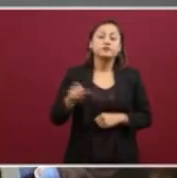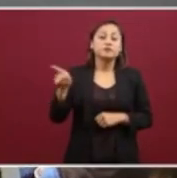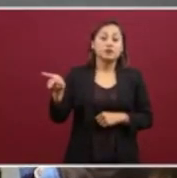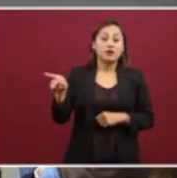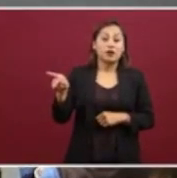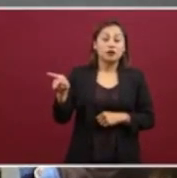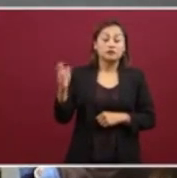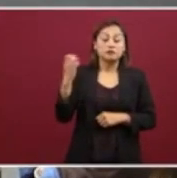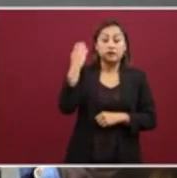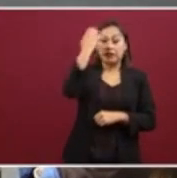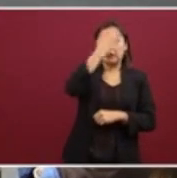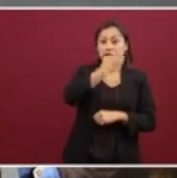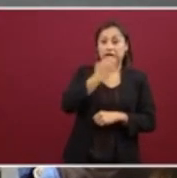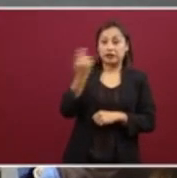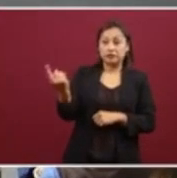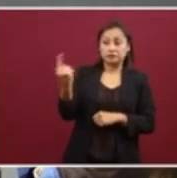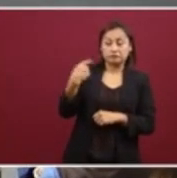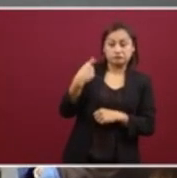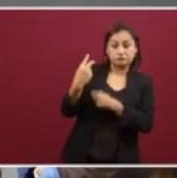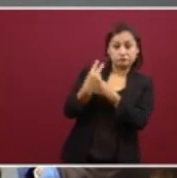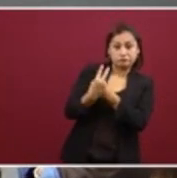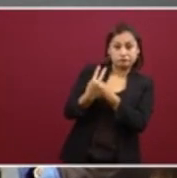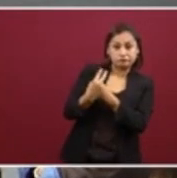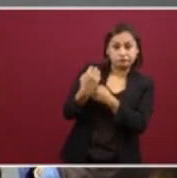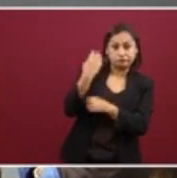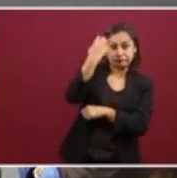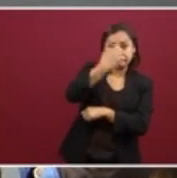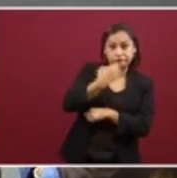profesionales, objetivos.